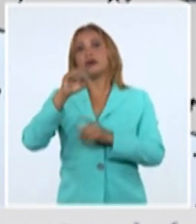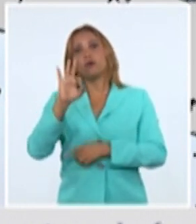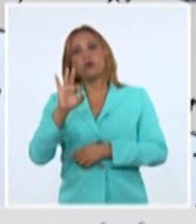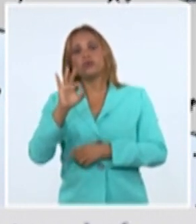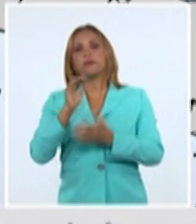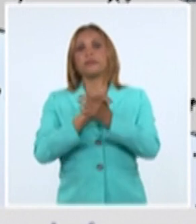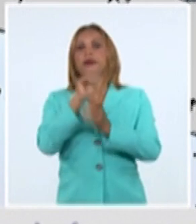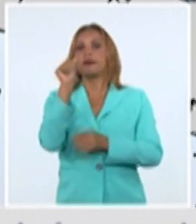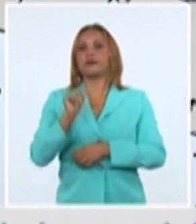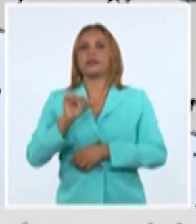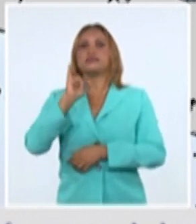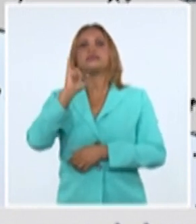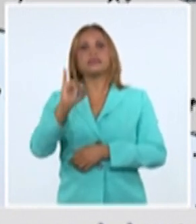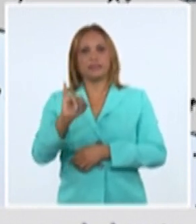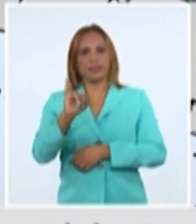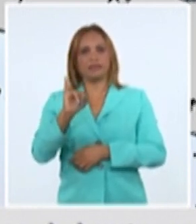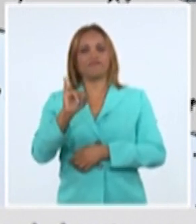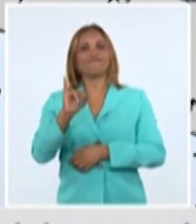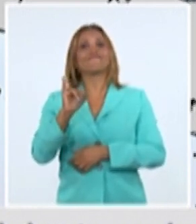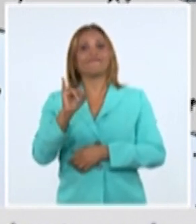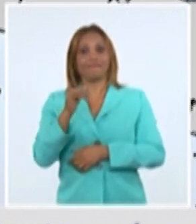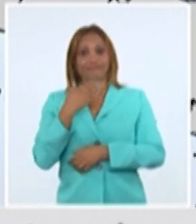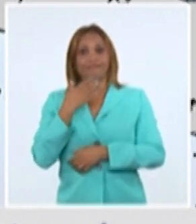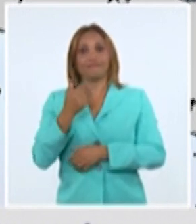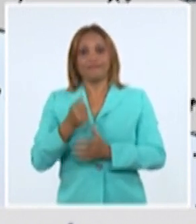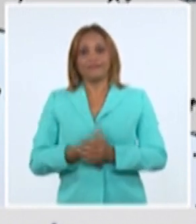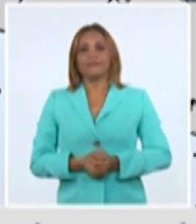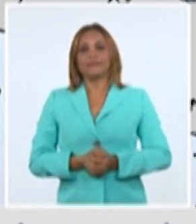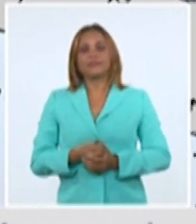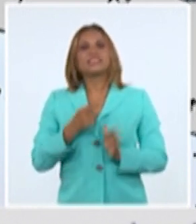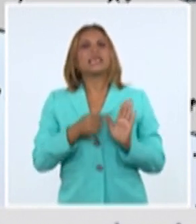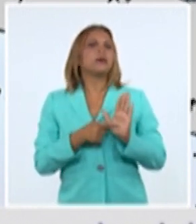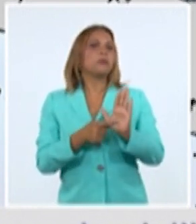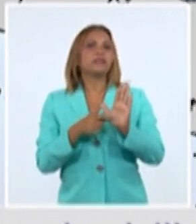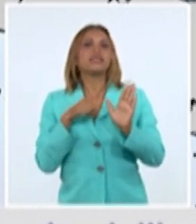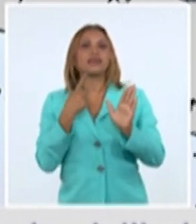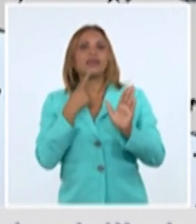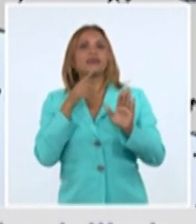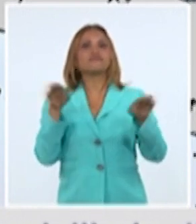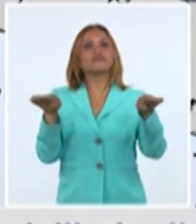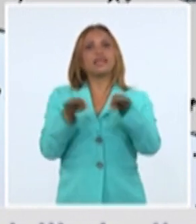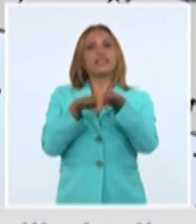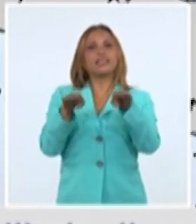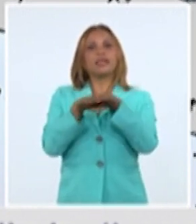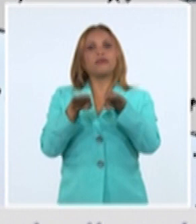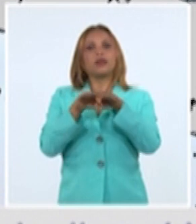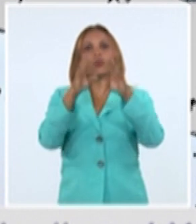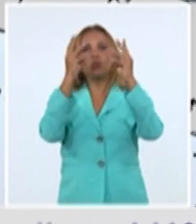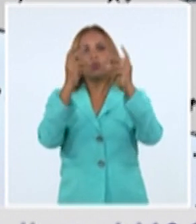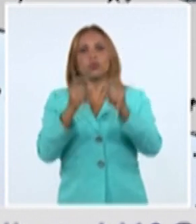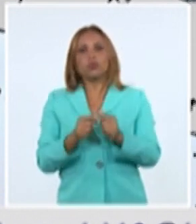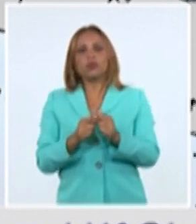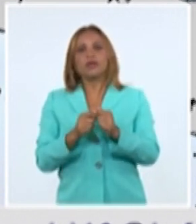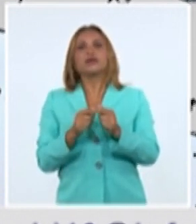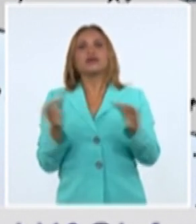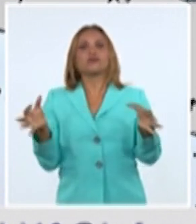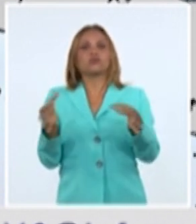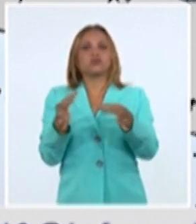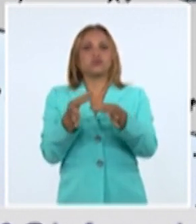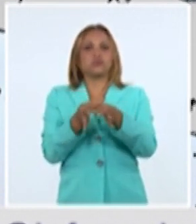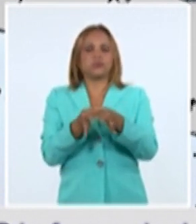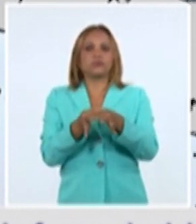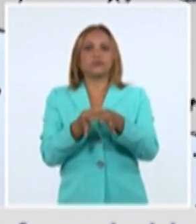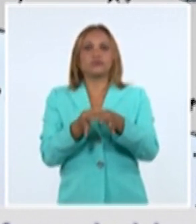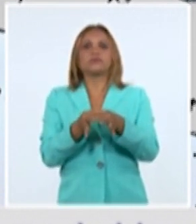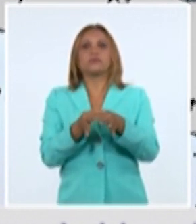6, indiscutiblemente demostrando una estabilidad en la reducción del número de casos.